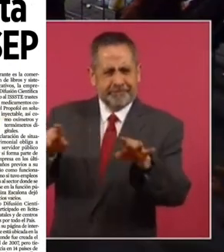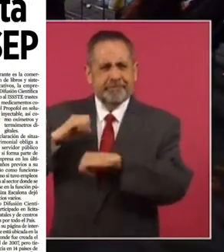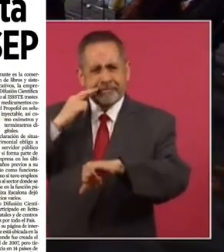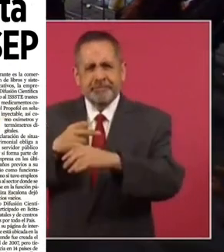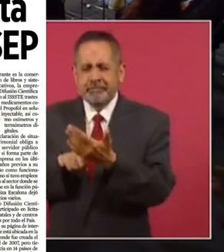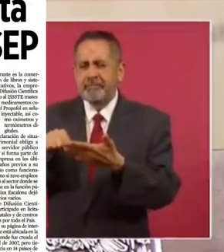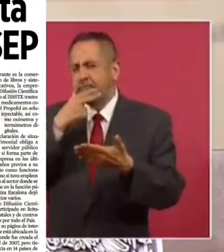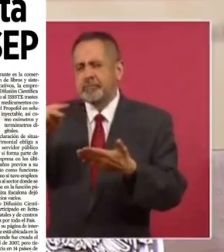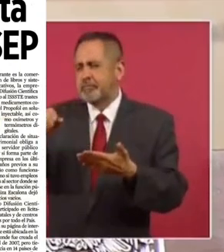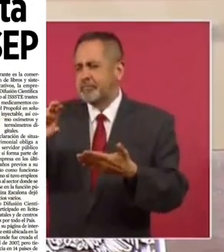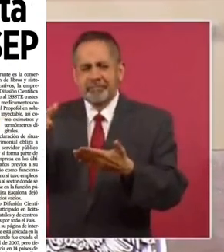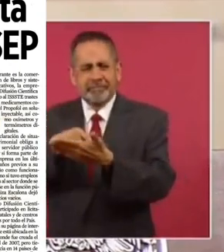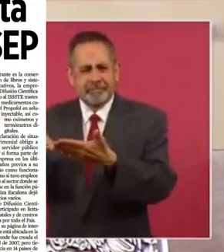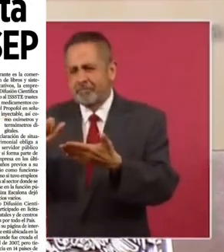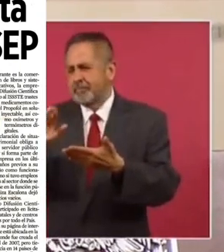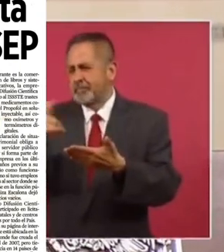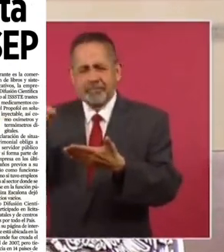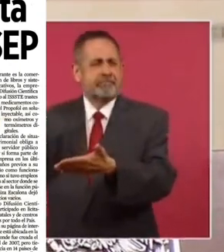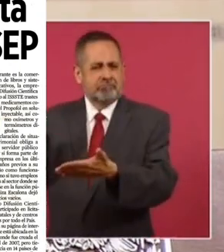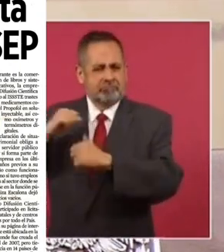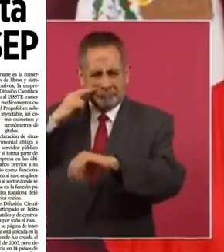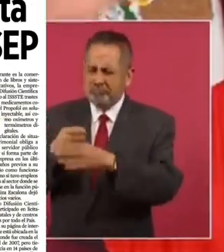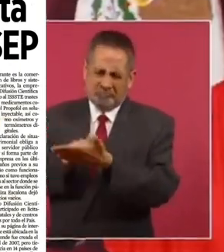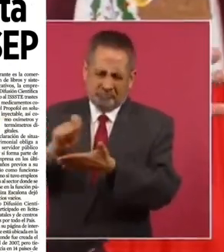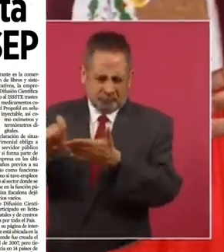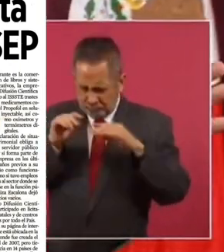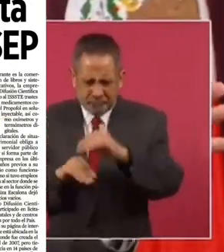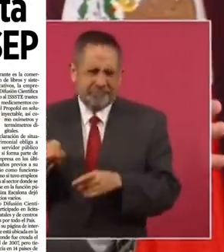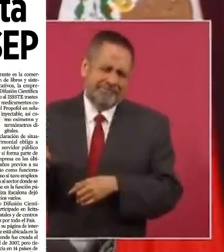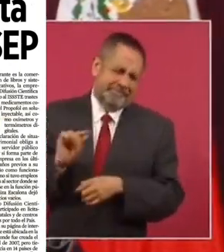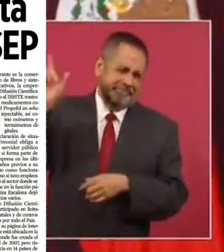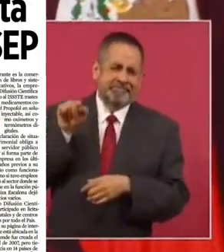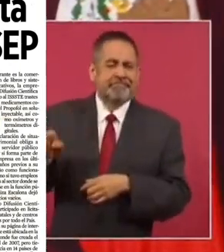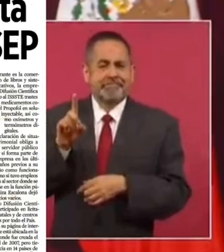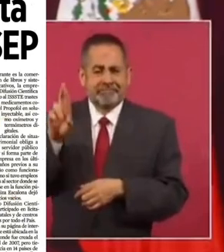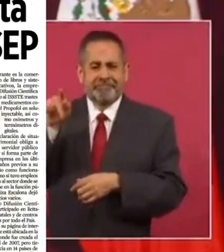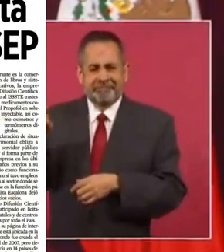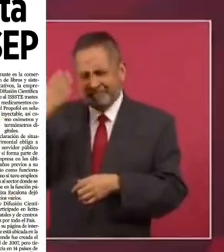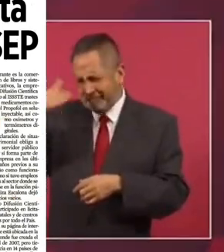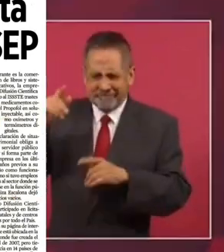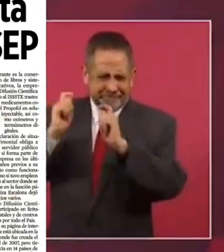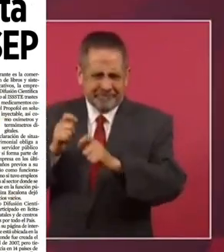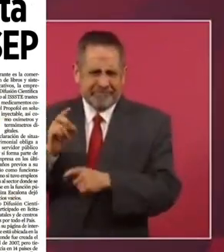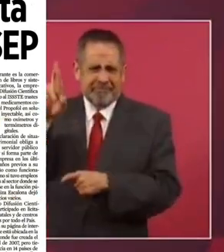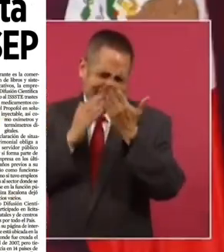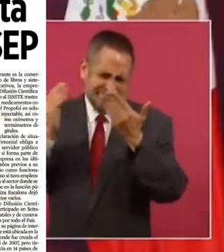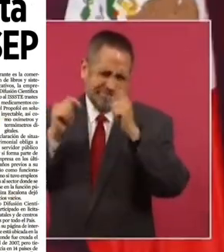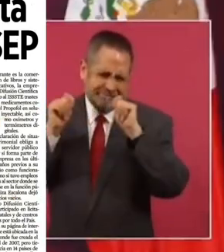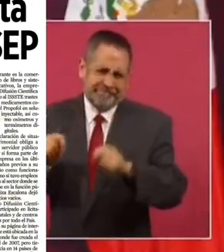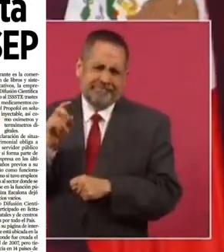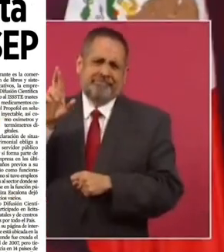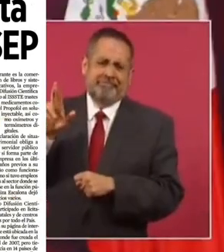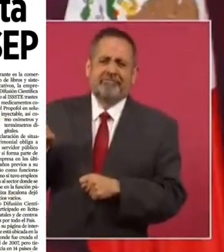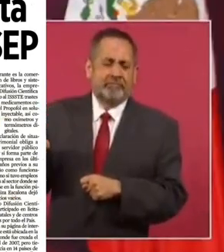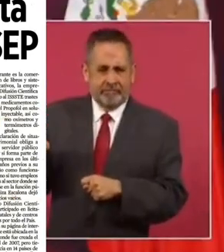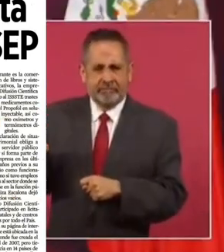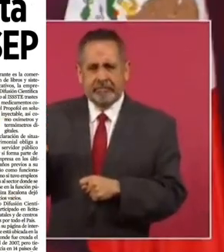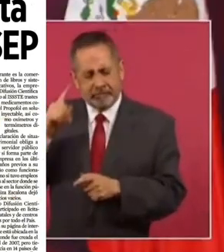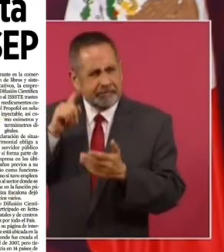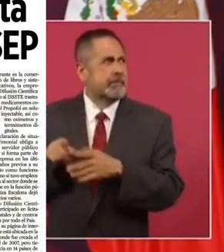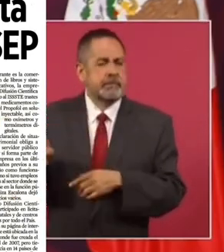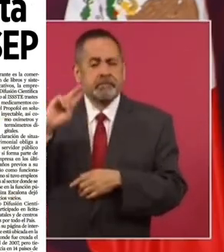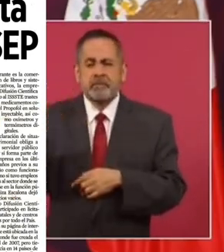es Marx Arriaga. Es doctor en letras. La,